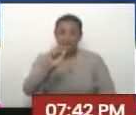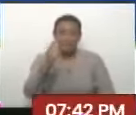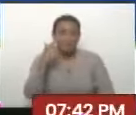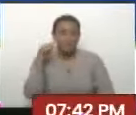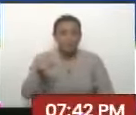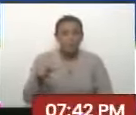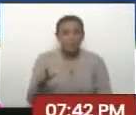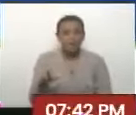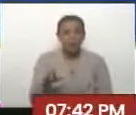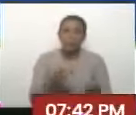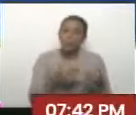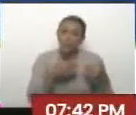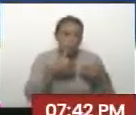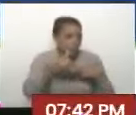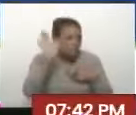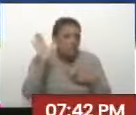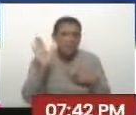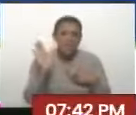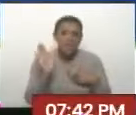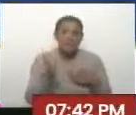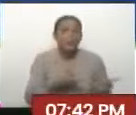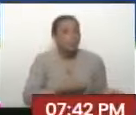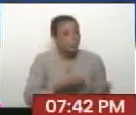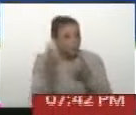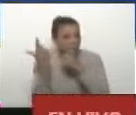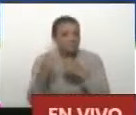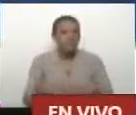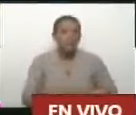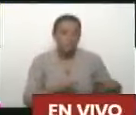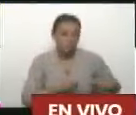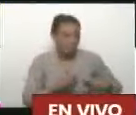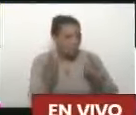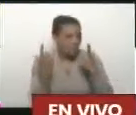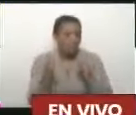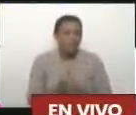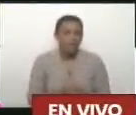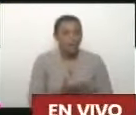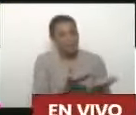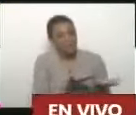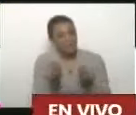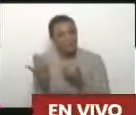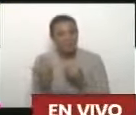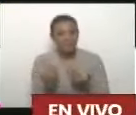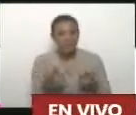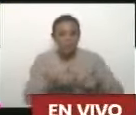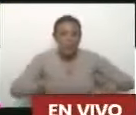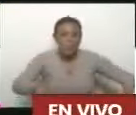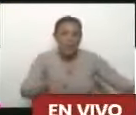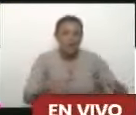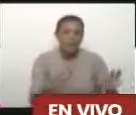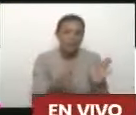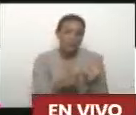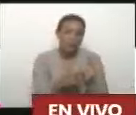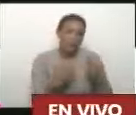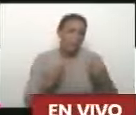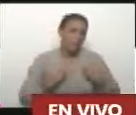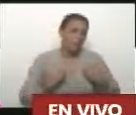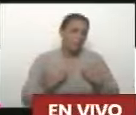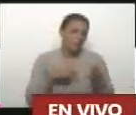cuando ya me retire de presidente me voy a mudar para Filadelfia excelente presidente le vamos a cuadrar una espacio